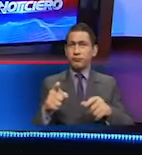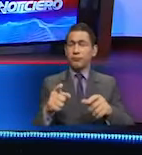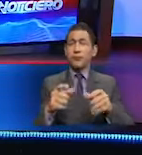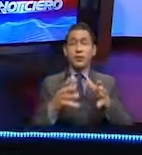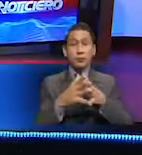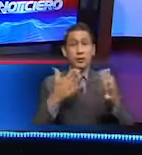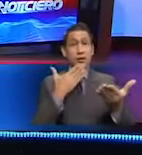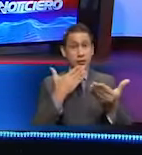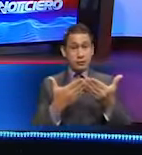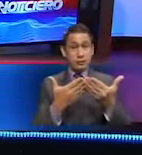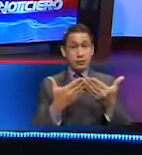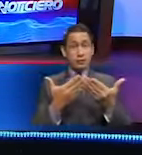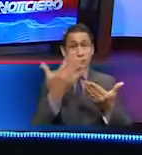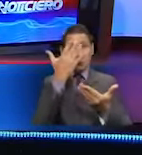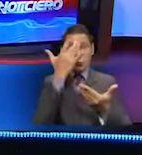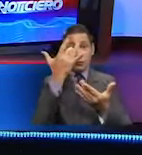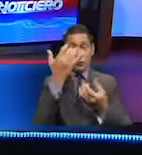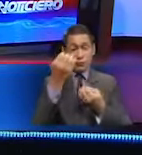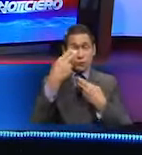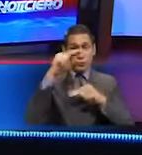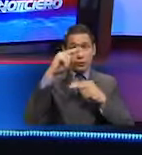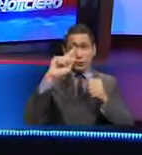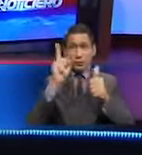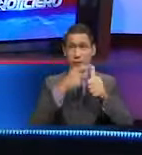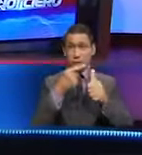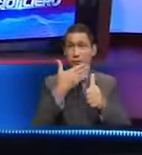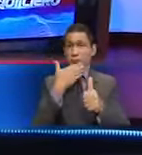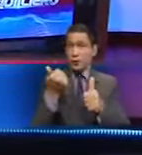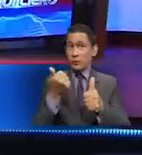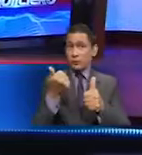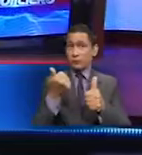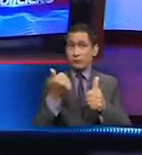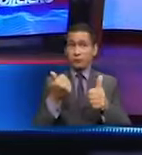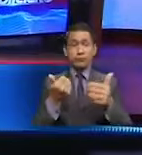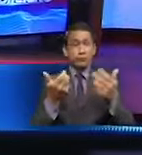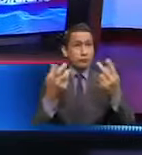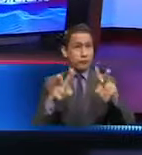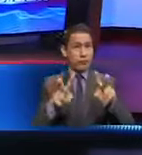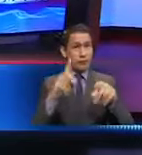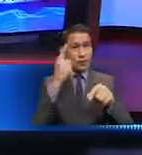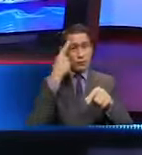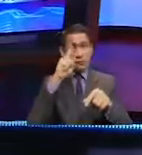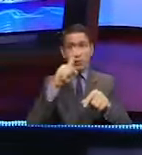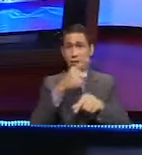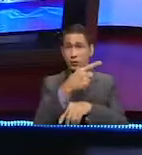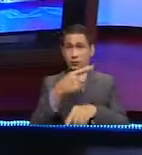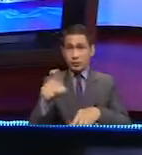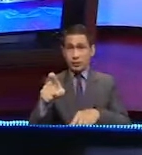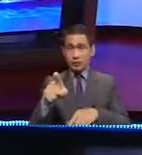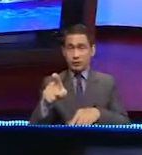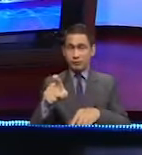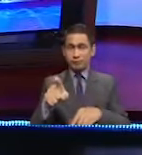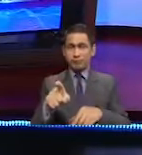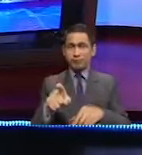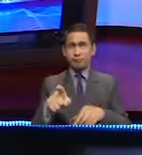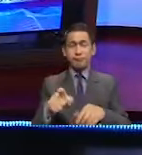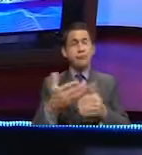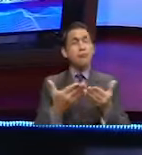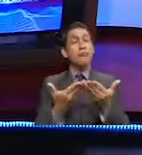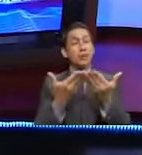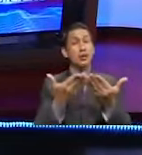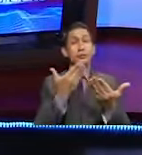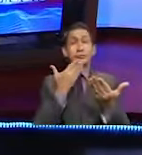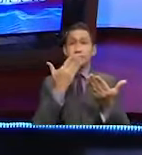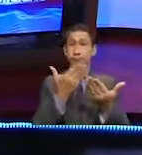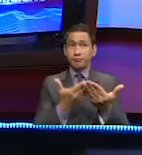informarse primero y mejor. Cari, buen día, un abrazo. Gracias, Felipe. Igual forma para ustedes, amigos televidentes, nuestro